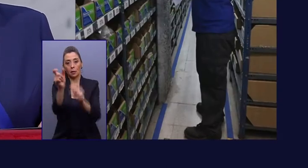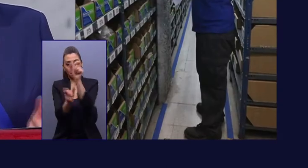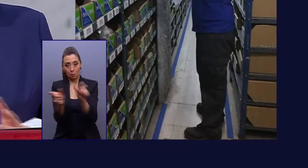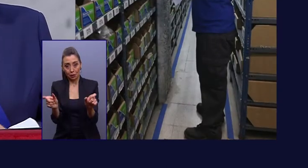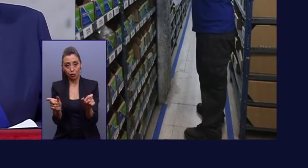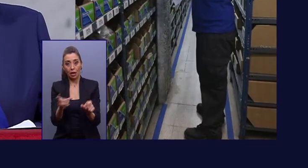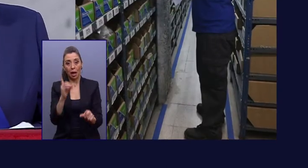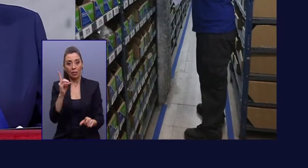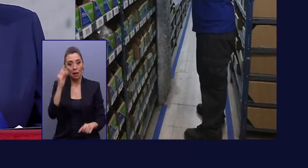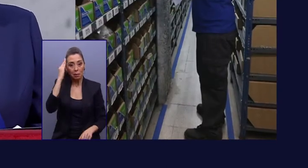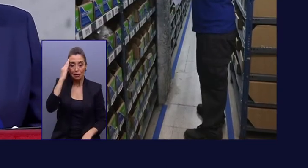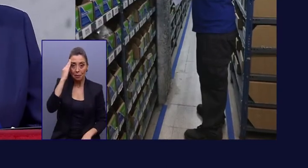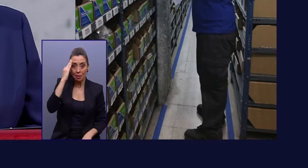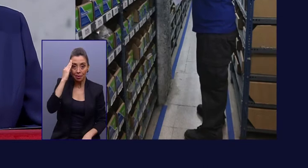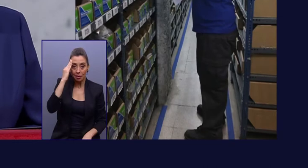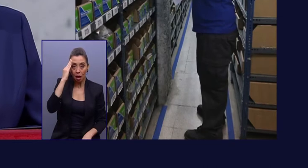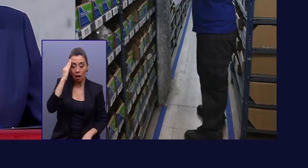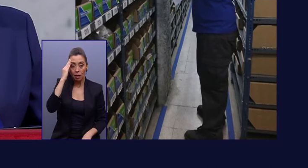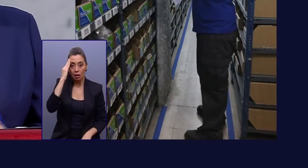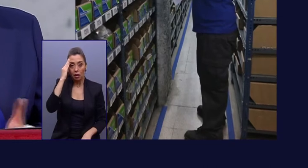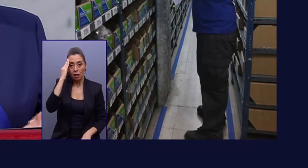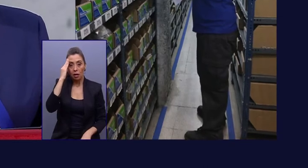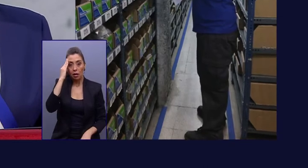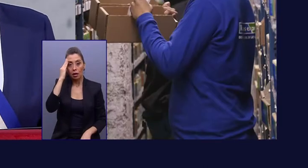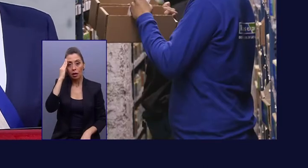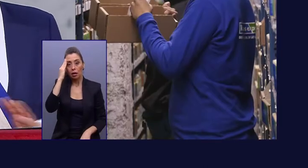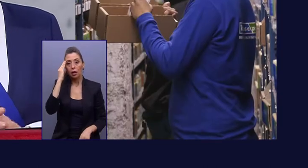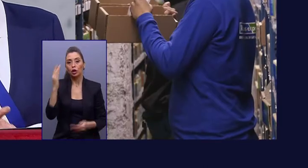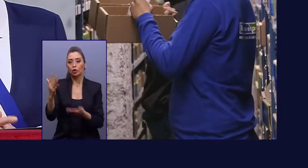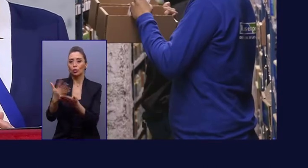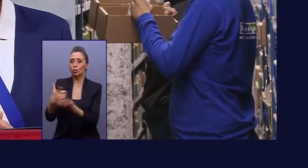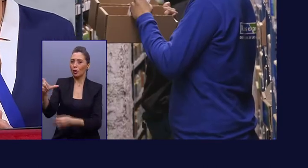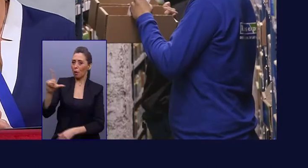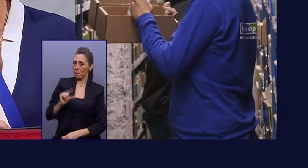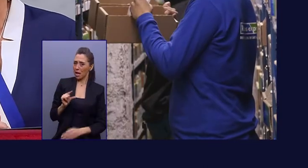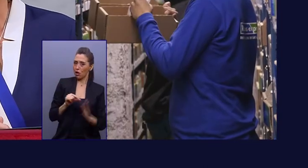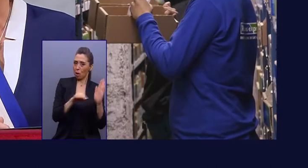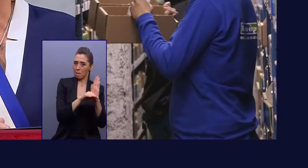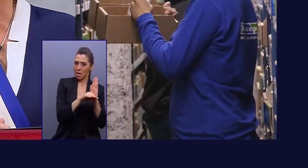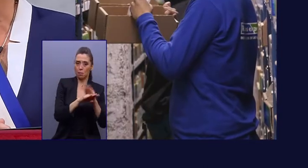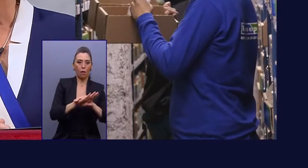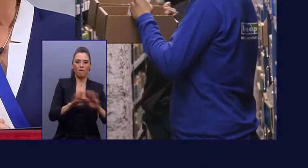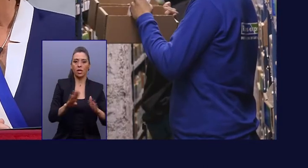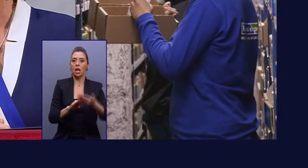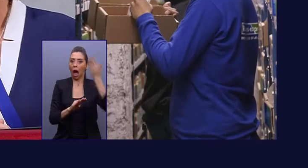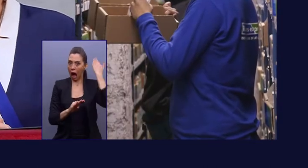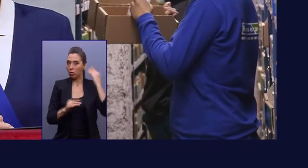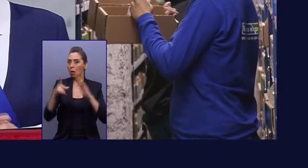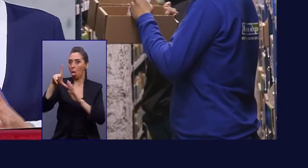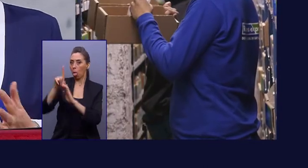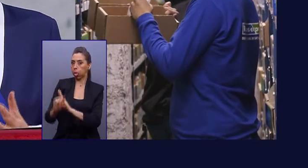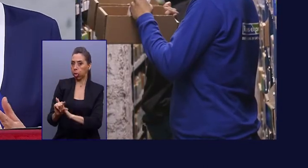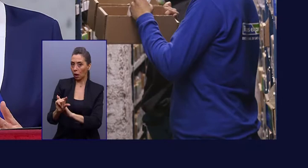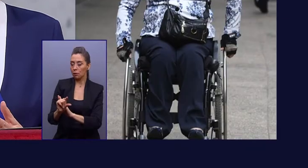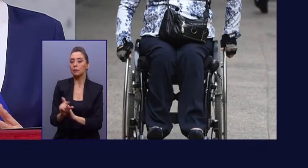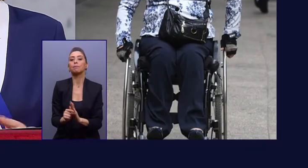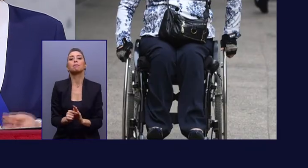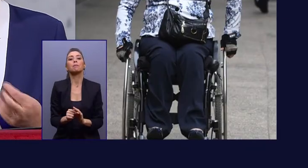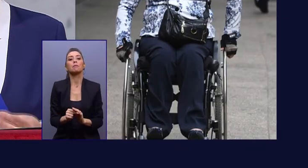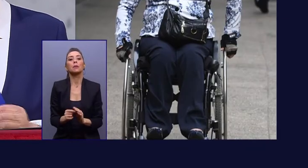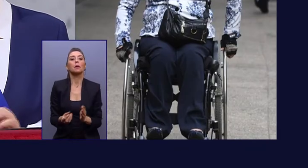con discapacidad mental ya no van a poder recibir salarios menores al mínimo como ocurría antes. Aumentamos